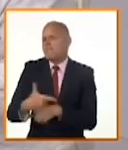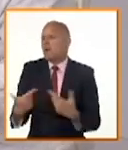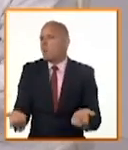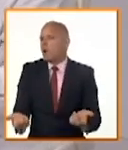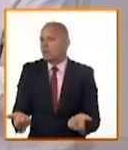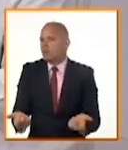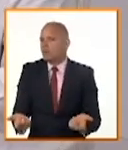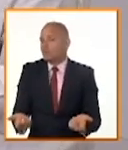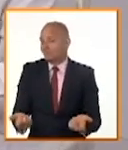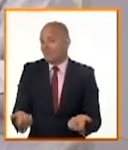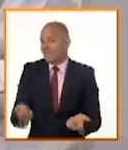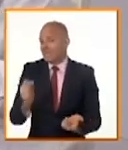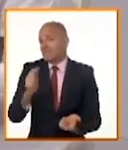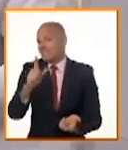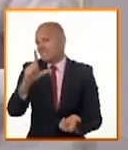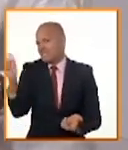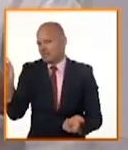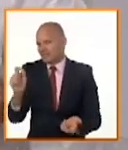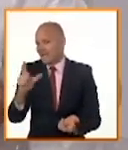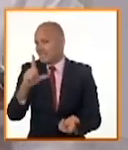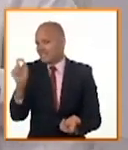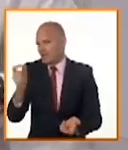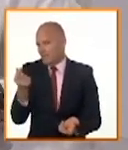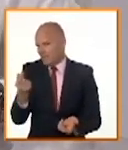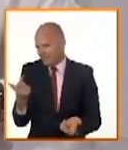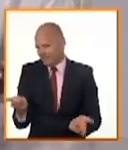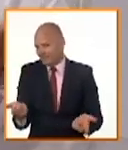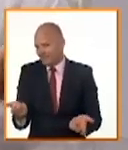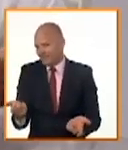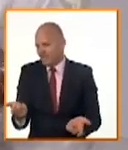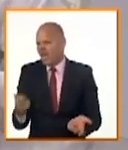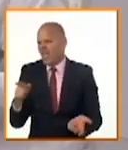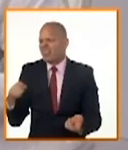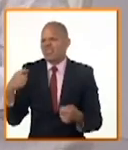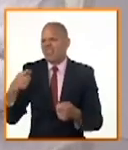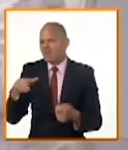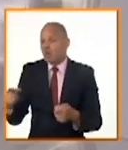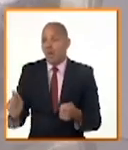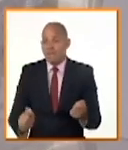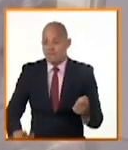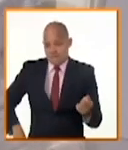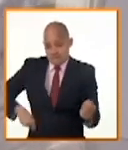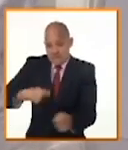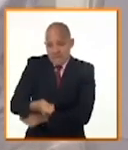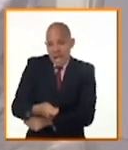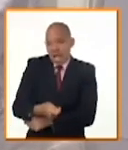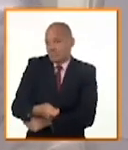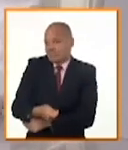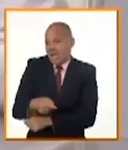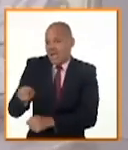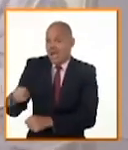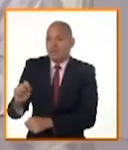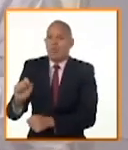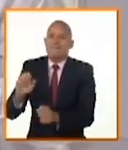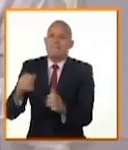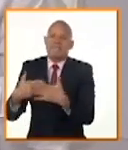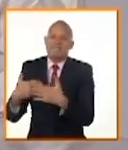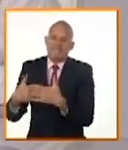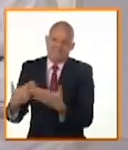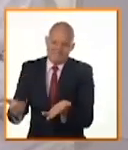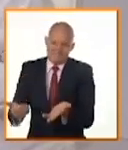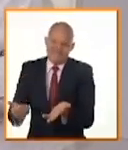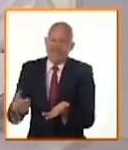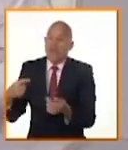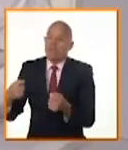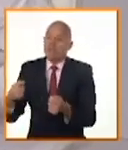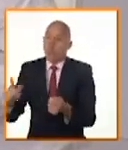compra se guarda y cuando se acumulen muchos tiquecitos se va y se hace el reintegro al banco ahora